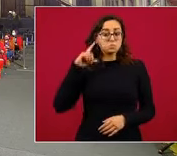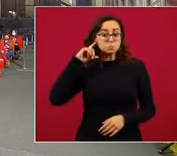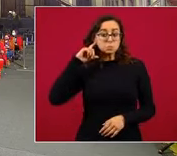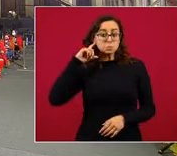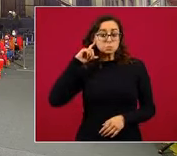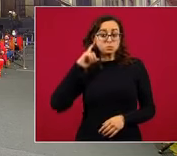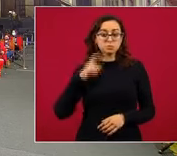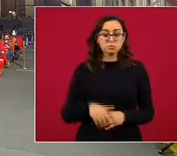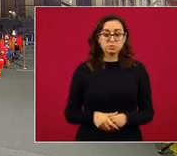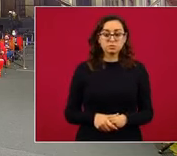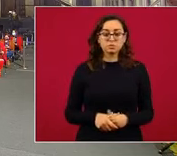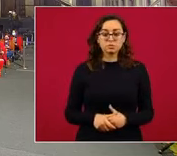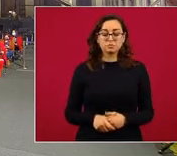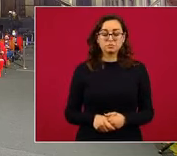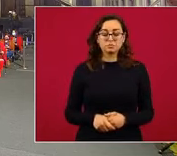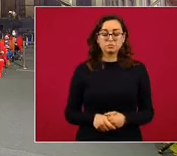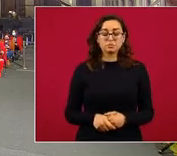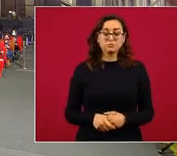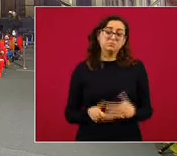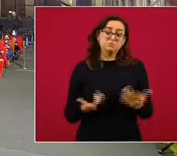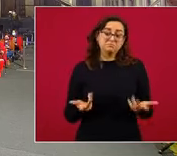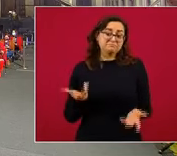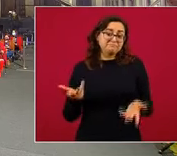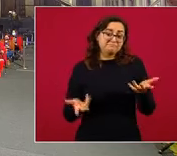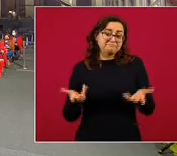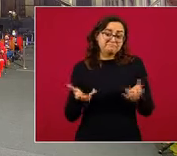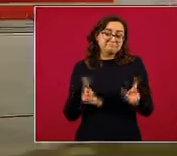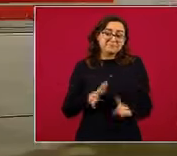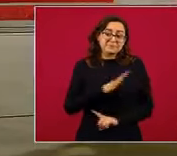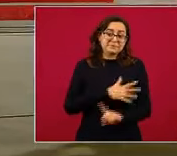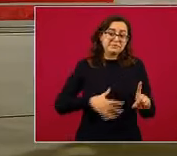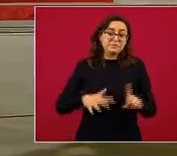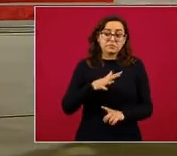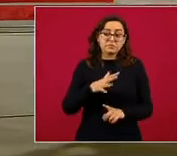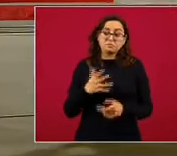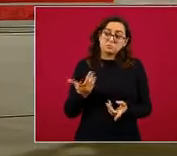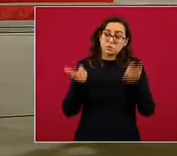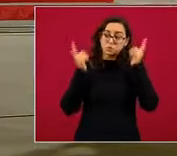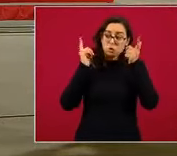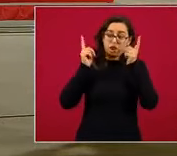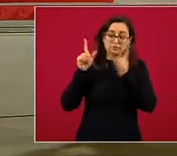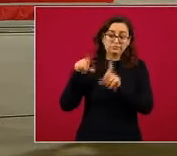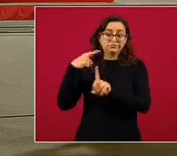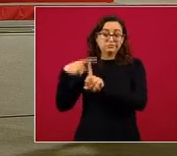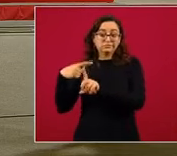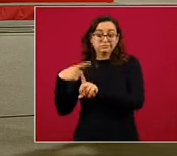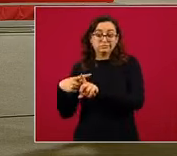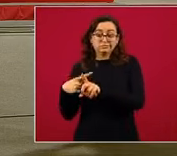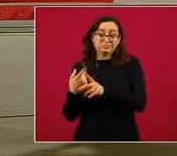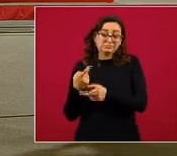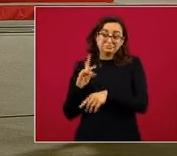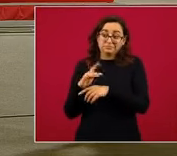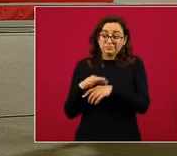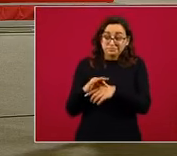Pues son escenarios que habría que analizar como alentadores, pero pues hay que basarlos en la